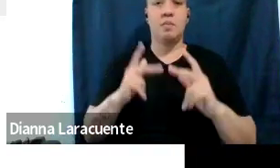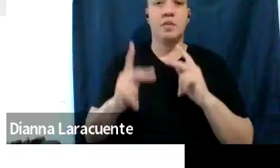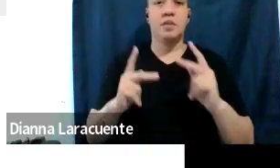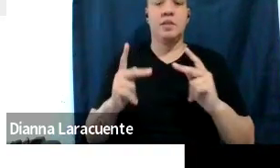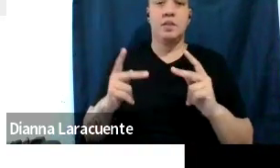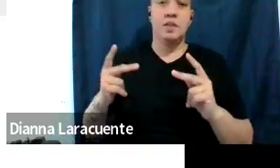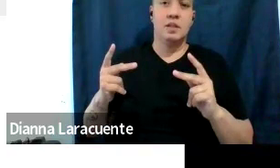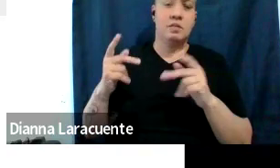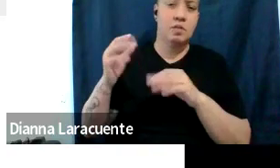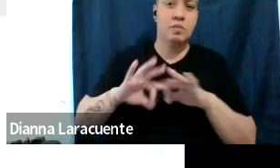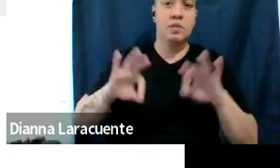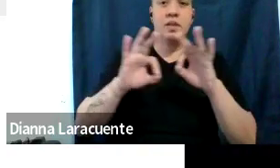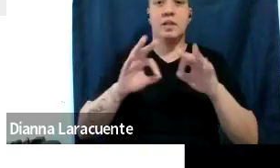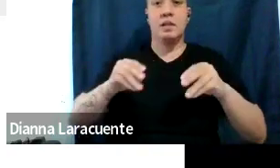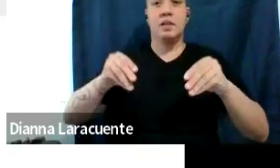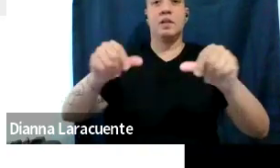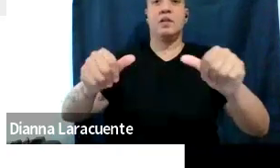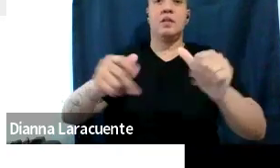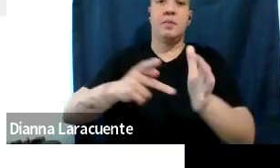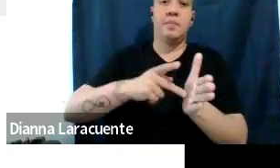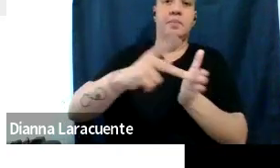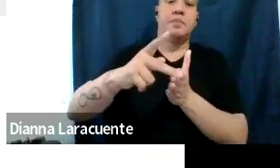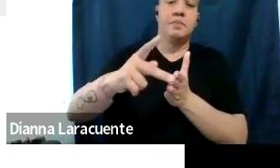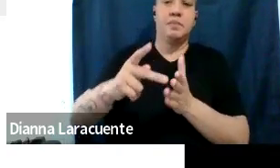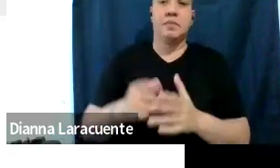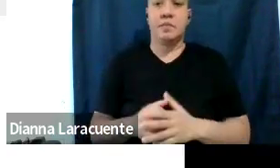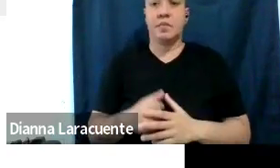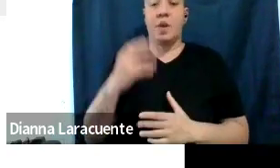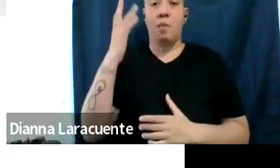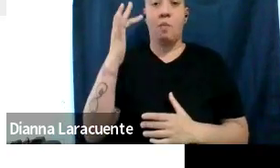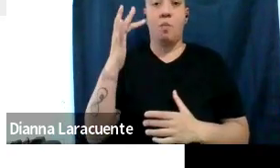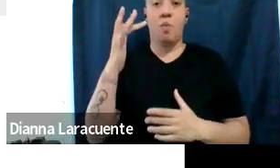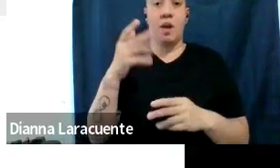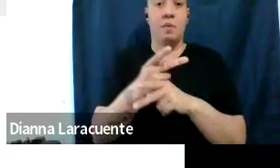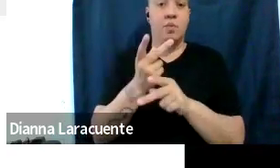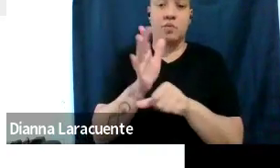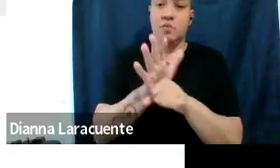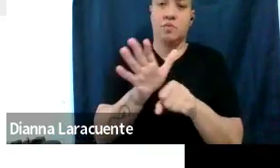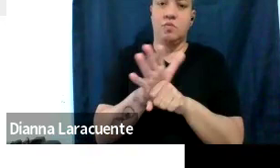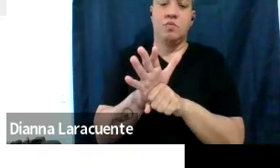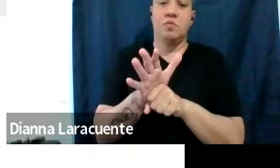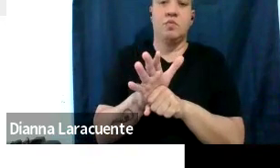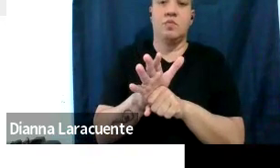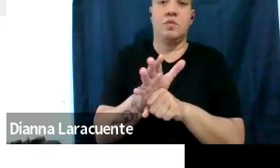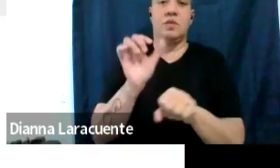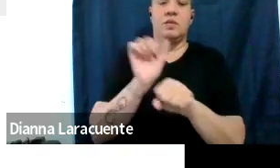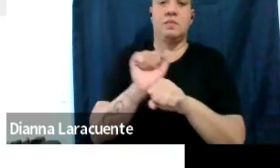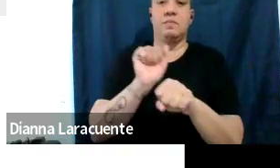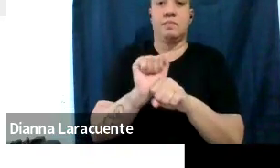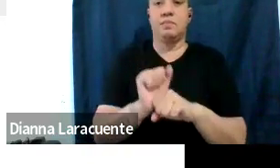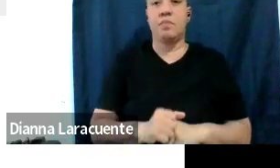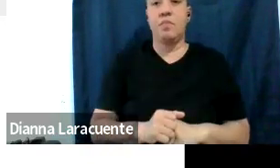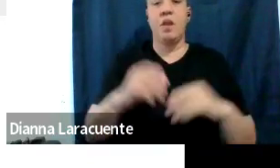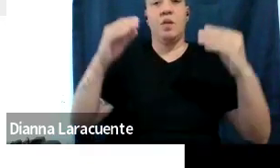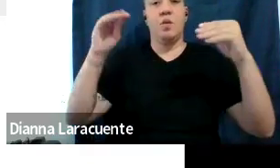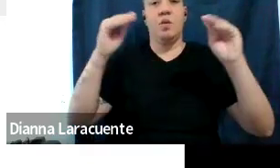legendaria. La agricultura paga jornales exiguos porque la producción no basta con compensar el trabajo. El